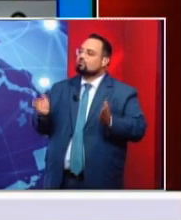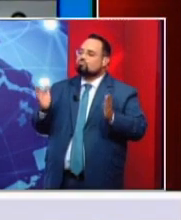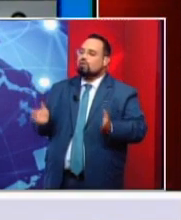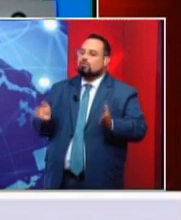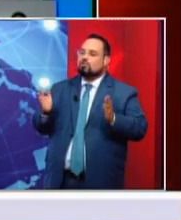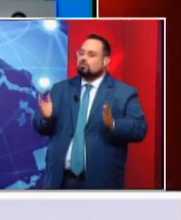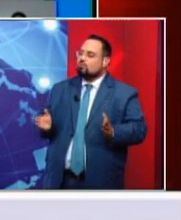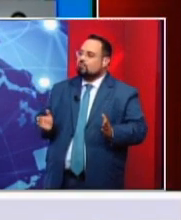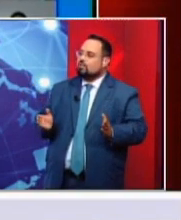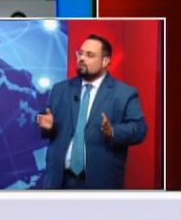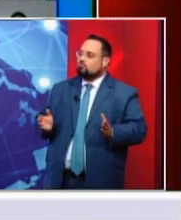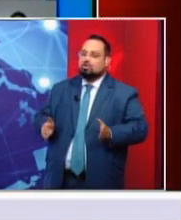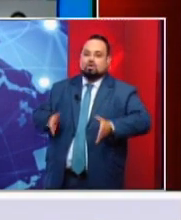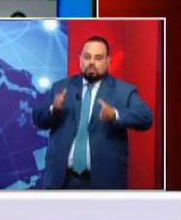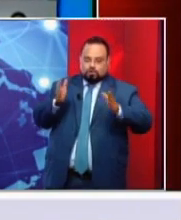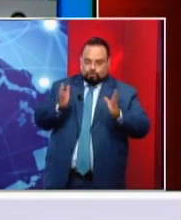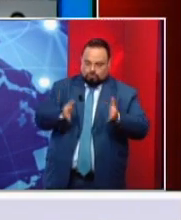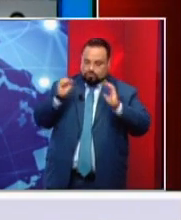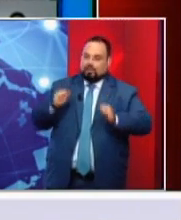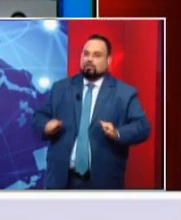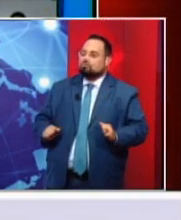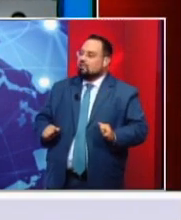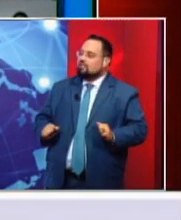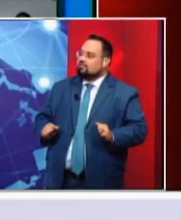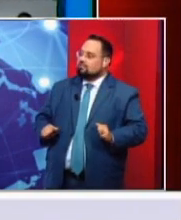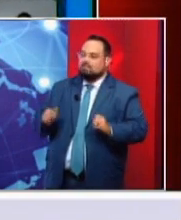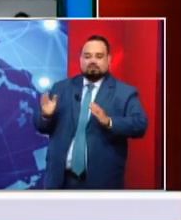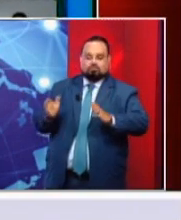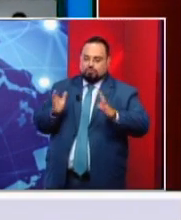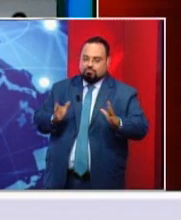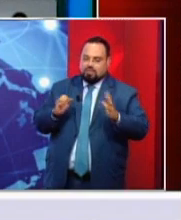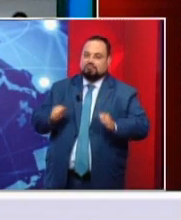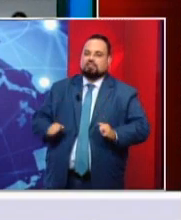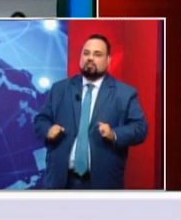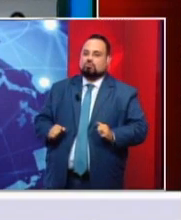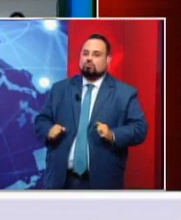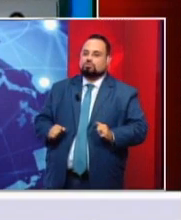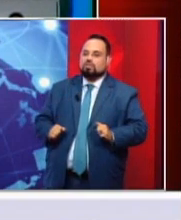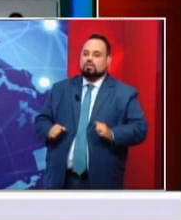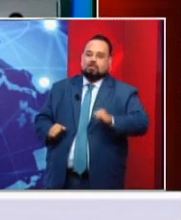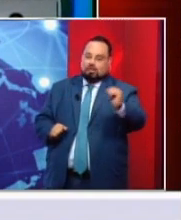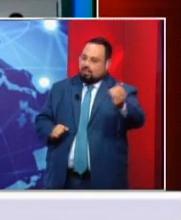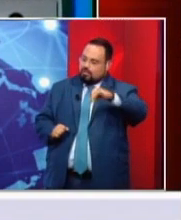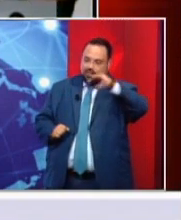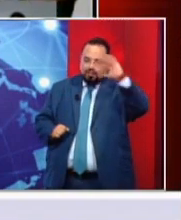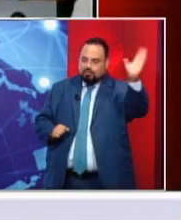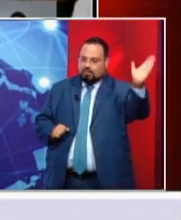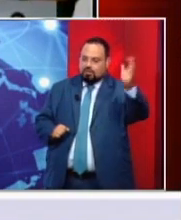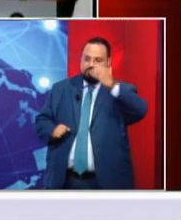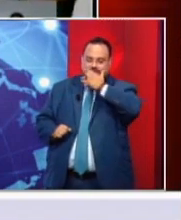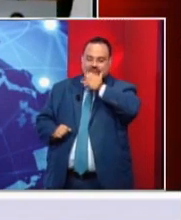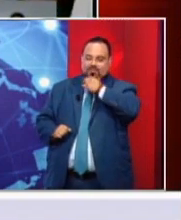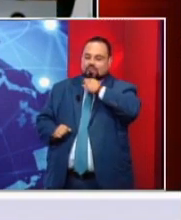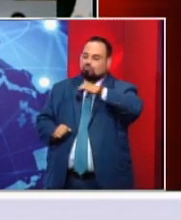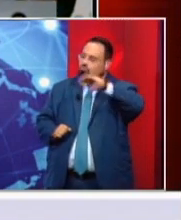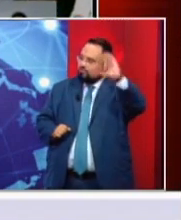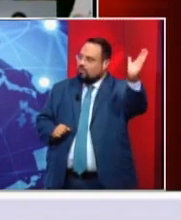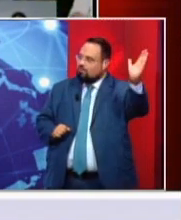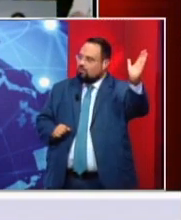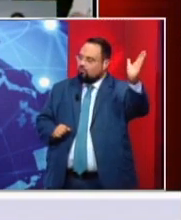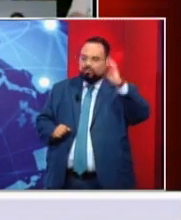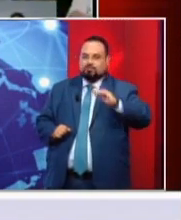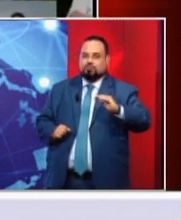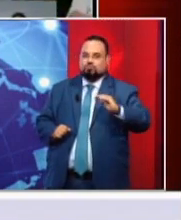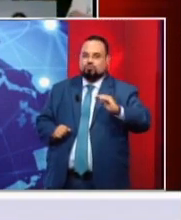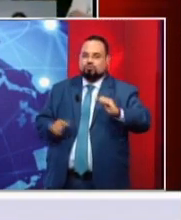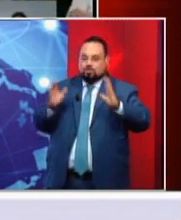en estos pueblos latinoamericanos. Somos pequeños países, sí, estamos en vías de desarrollo, sí, el gigante más grande del mundo está a